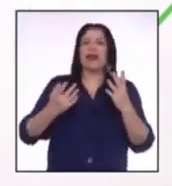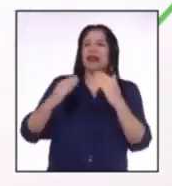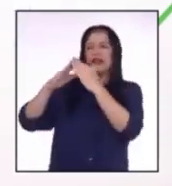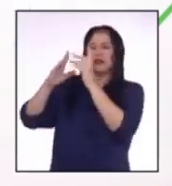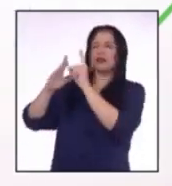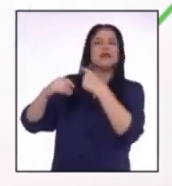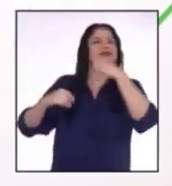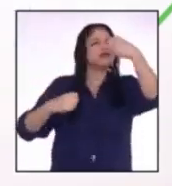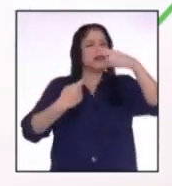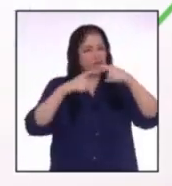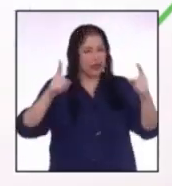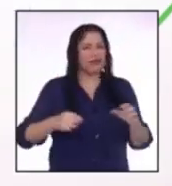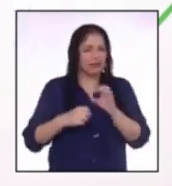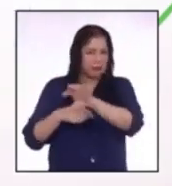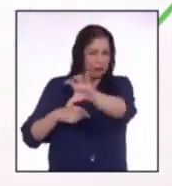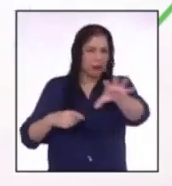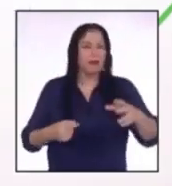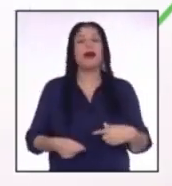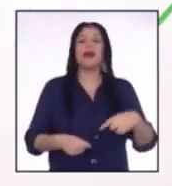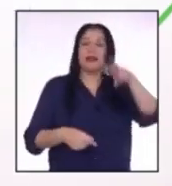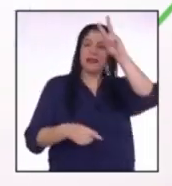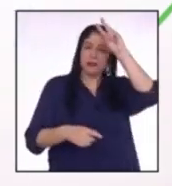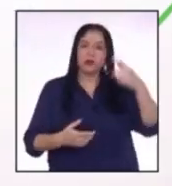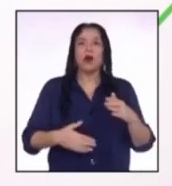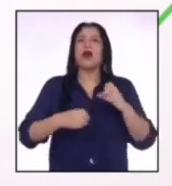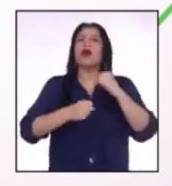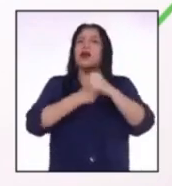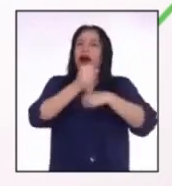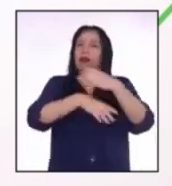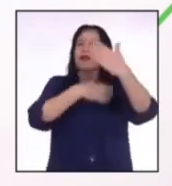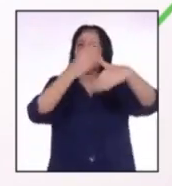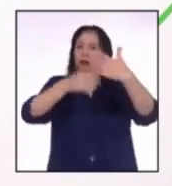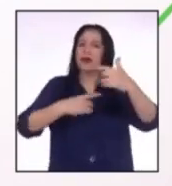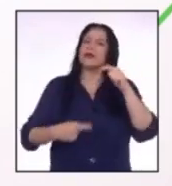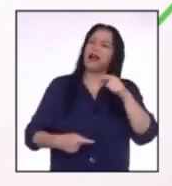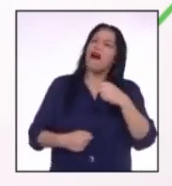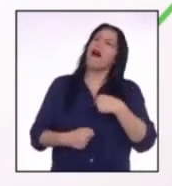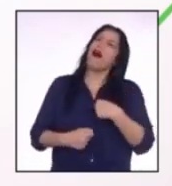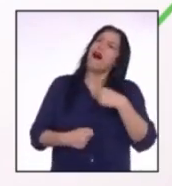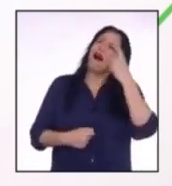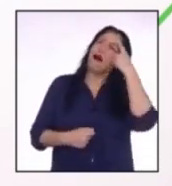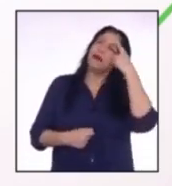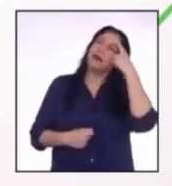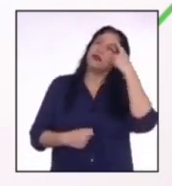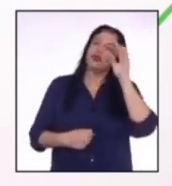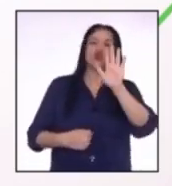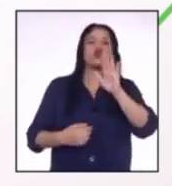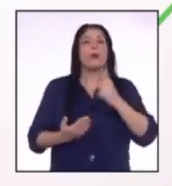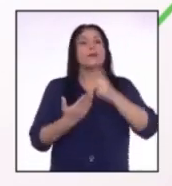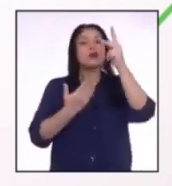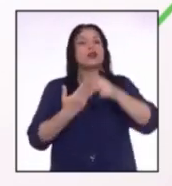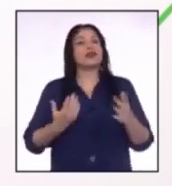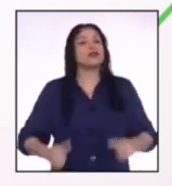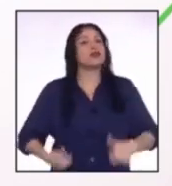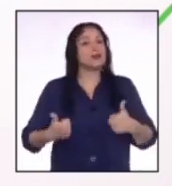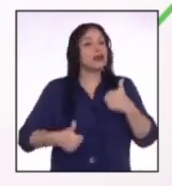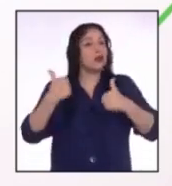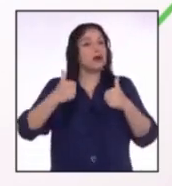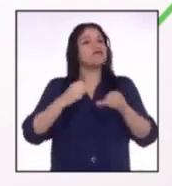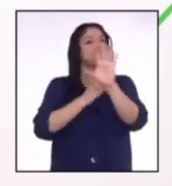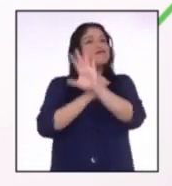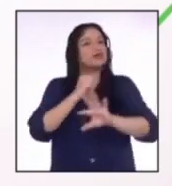años después ese llamado se convirtió en su proyecto de vida defender la naturaleza